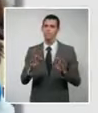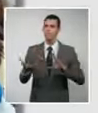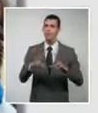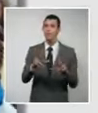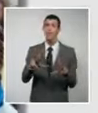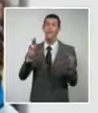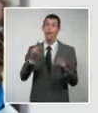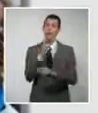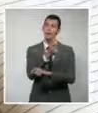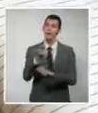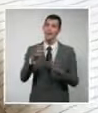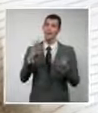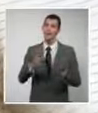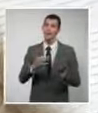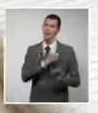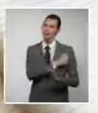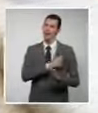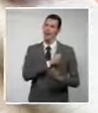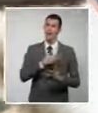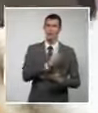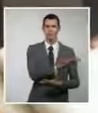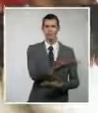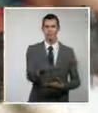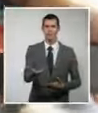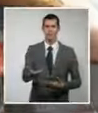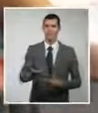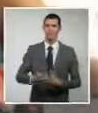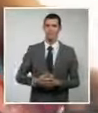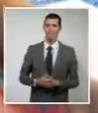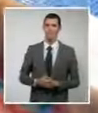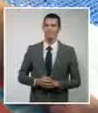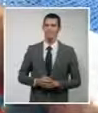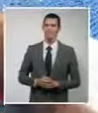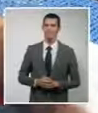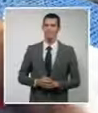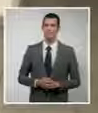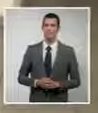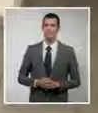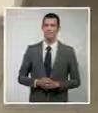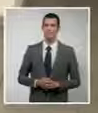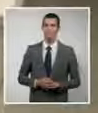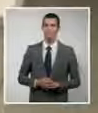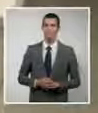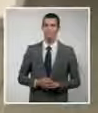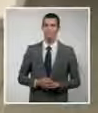también a los afectos. Lázaro Manuel Alonso, Sistema Informativo de la Televisión Cubana.